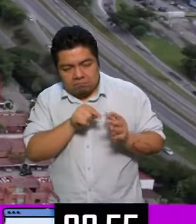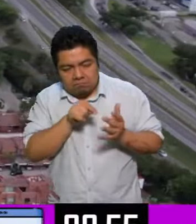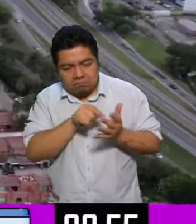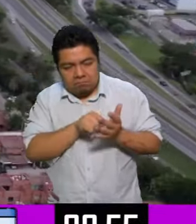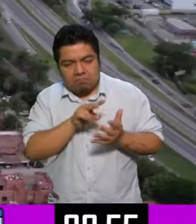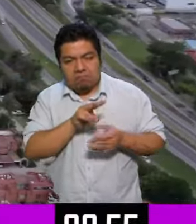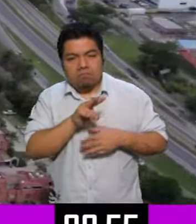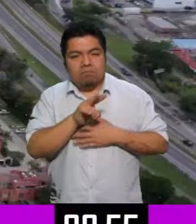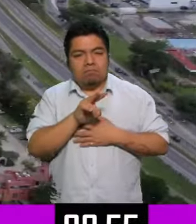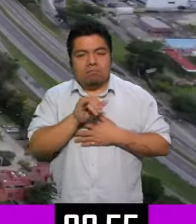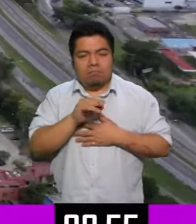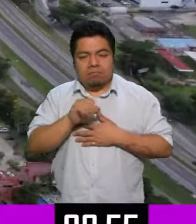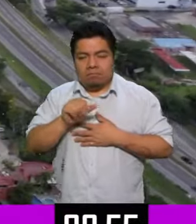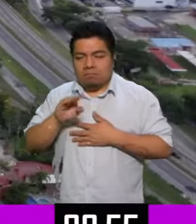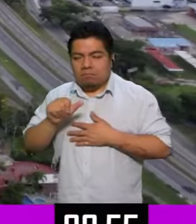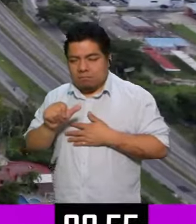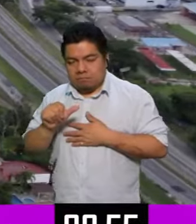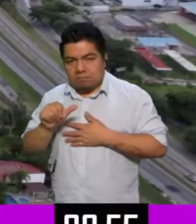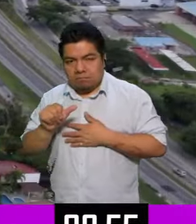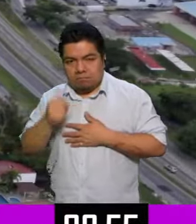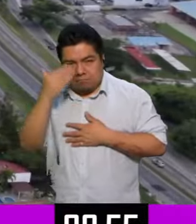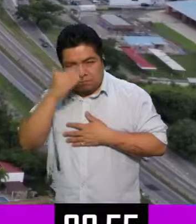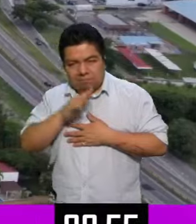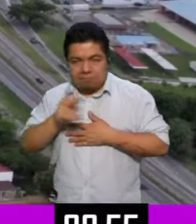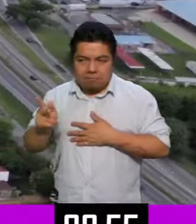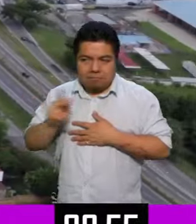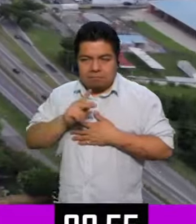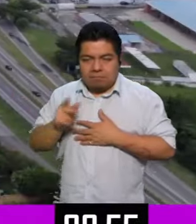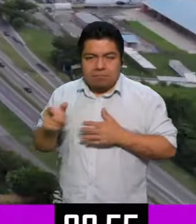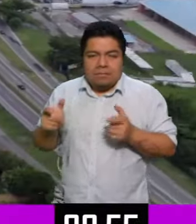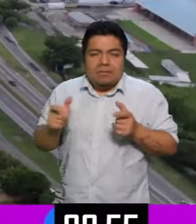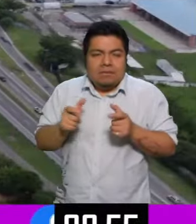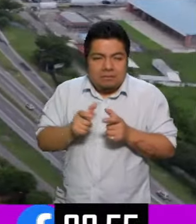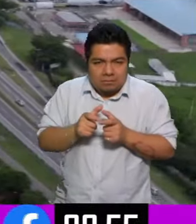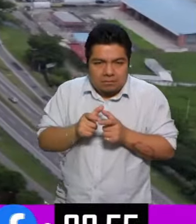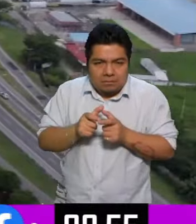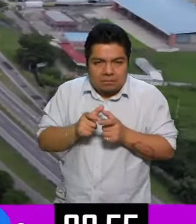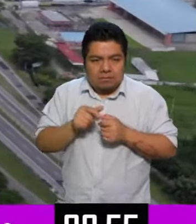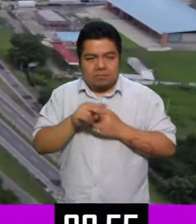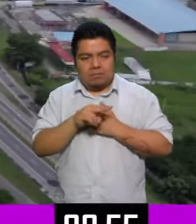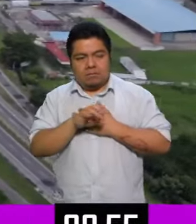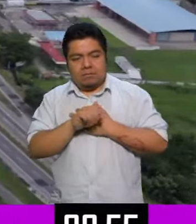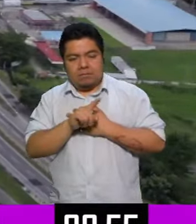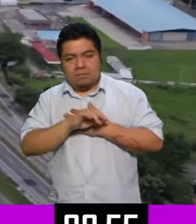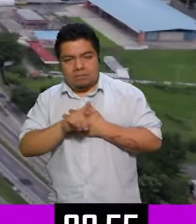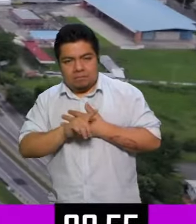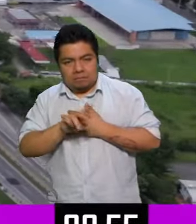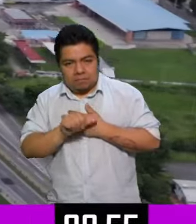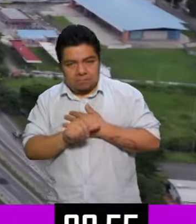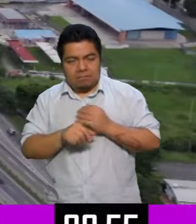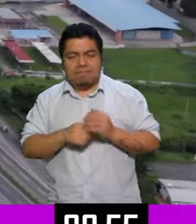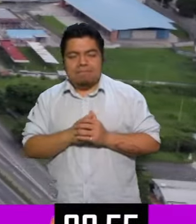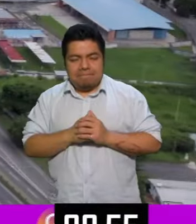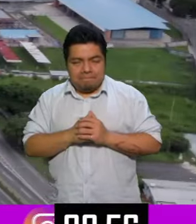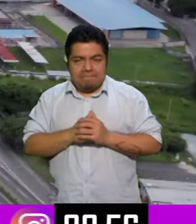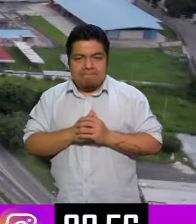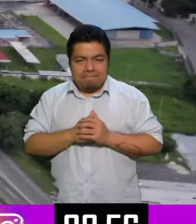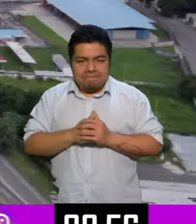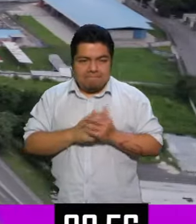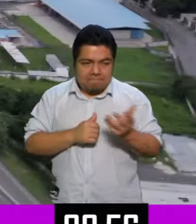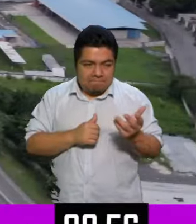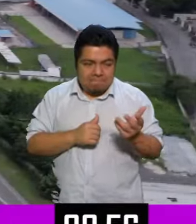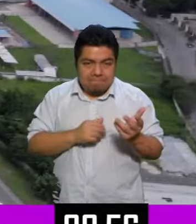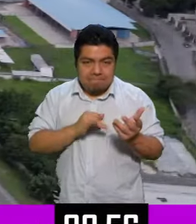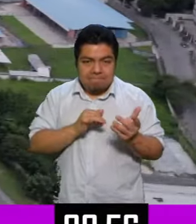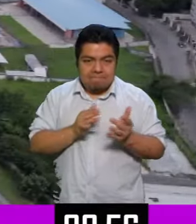como Venecia, Venecia. ¡Ah! Es como una Venecia chiquita. Entonces, Venezuela. Sí. Porque, no puede ser. Entonces,